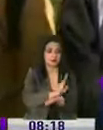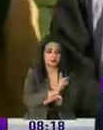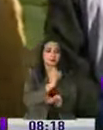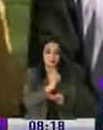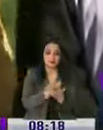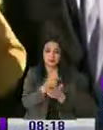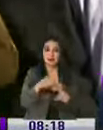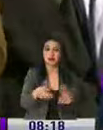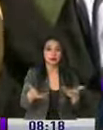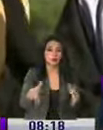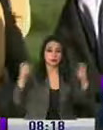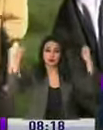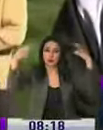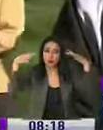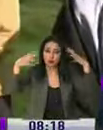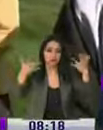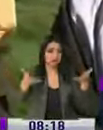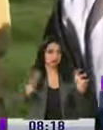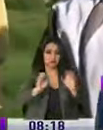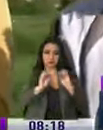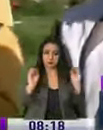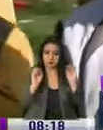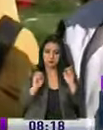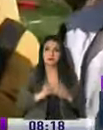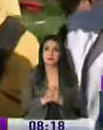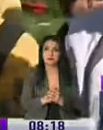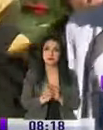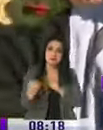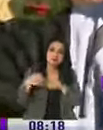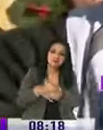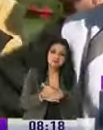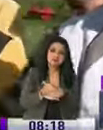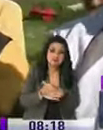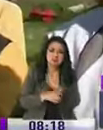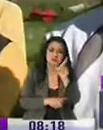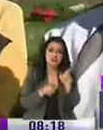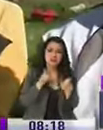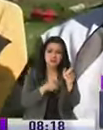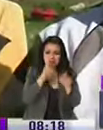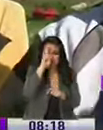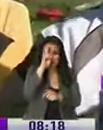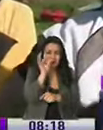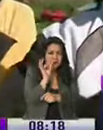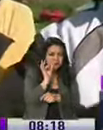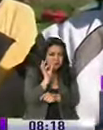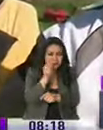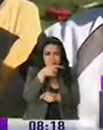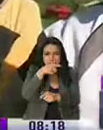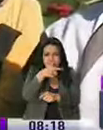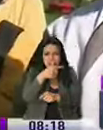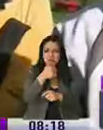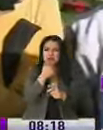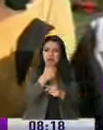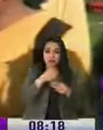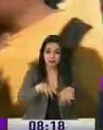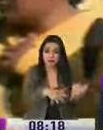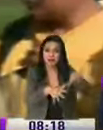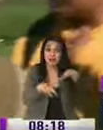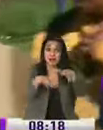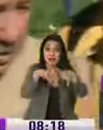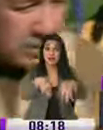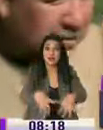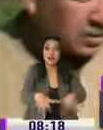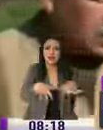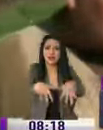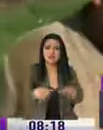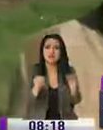aquí no tenemos alumbrado público, aquí se entran a drogar, aquí hay guaridas en la quebrada y con lo que hicieron más alta esta quebrada se tomó